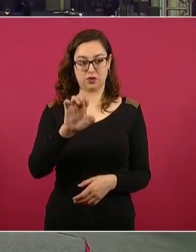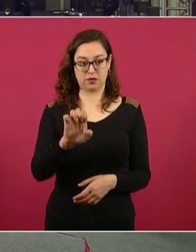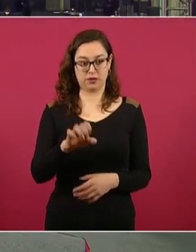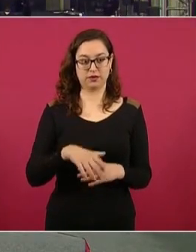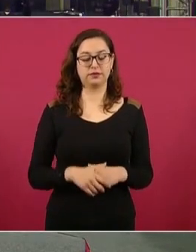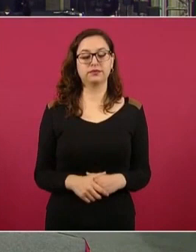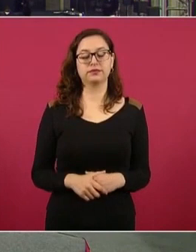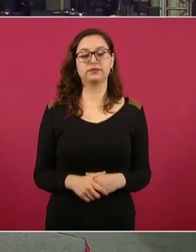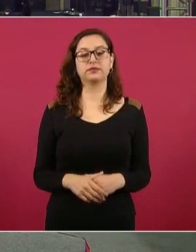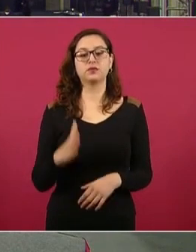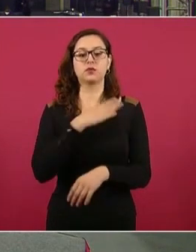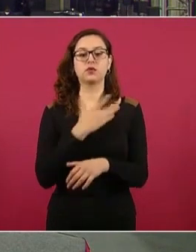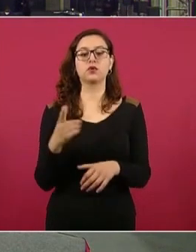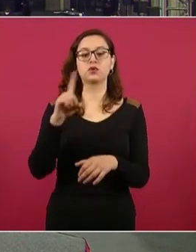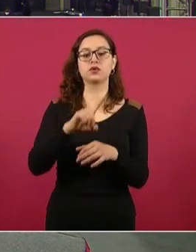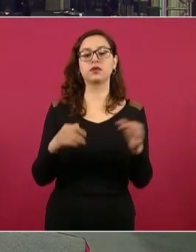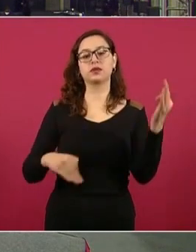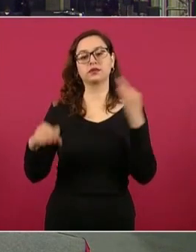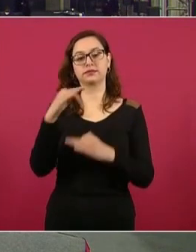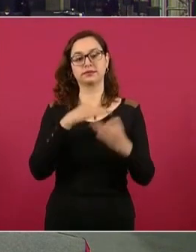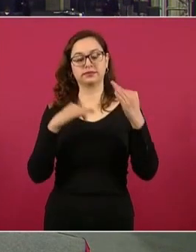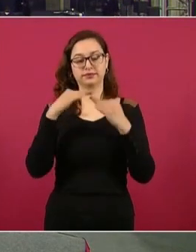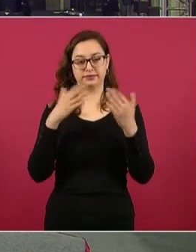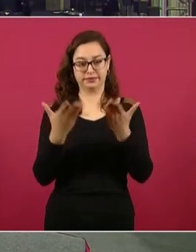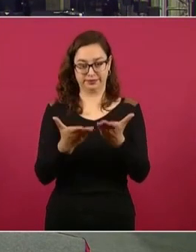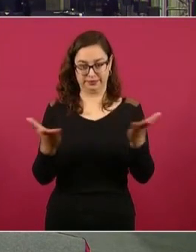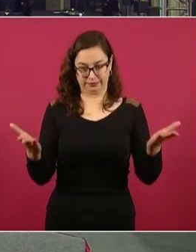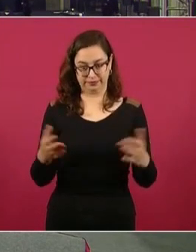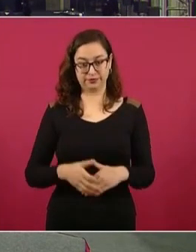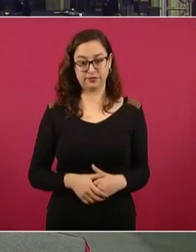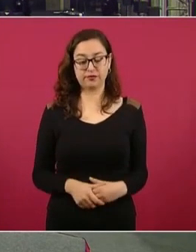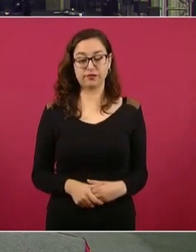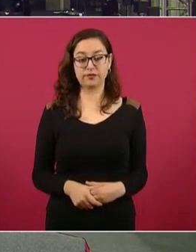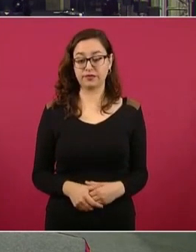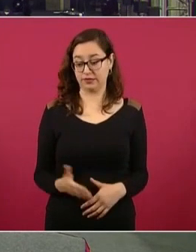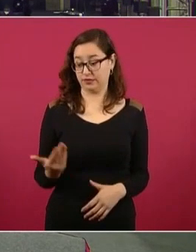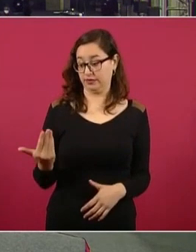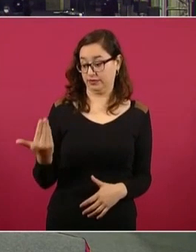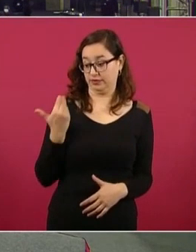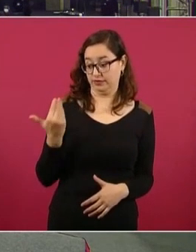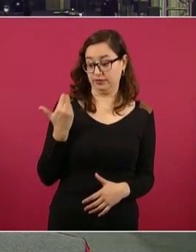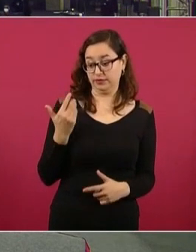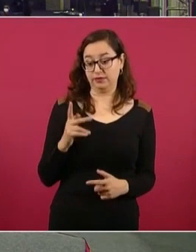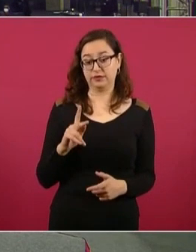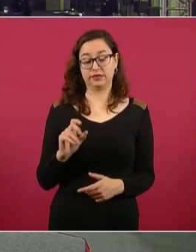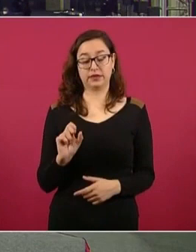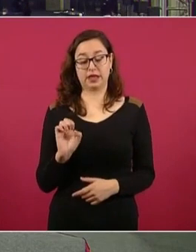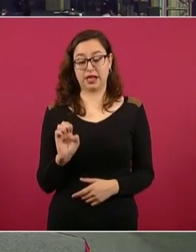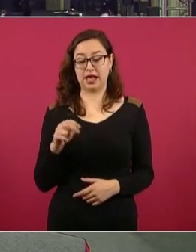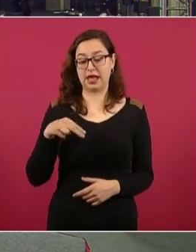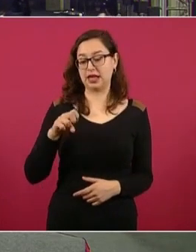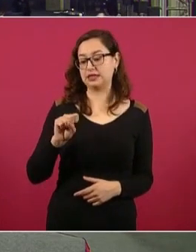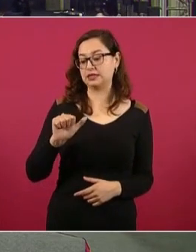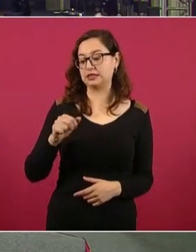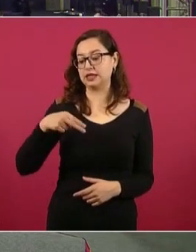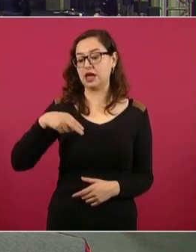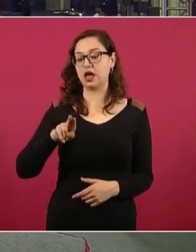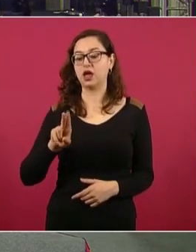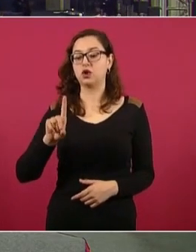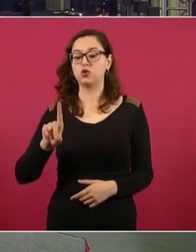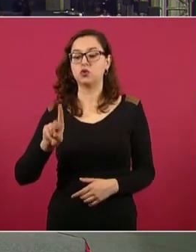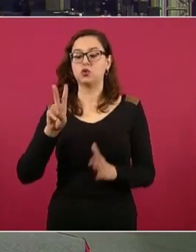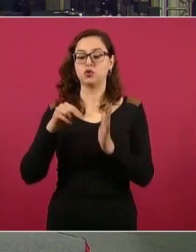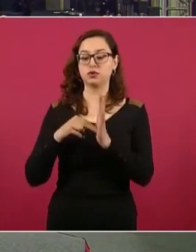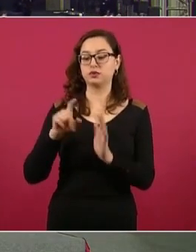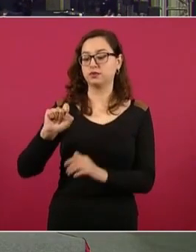Recientemente, señor presidente, se presentaron los resultados de la Encuesta Nacional de Salud y Nutrición en Salud 2021, que habla de